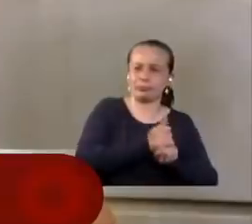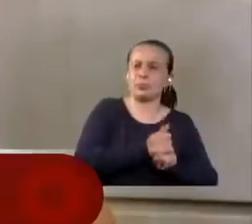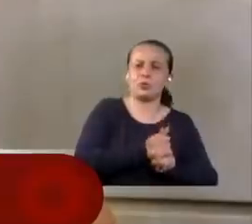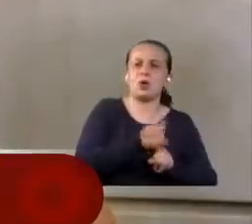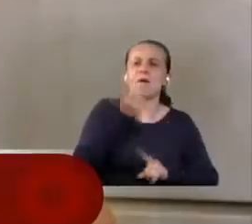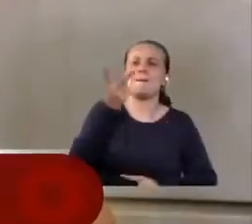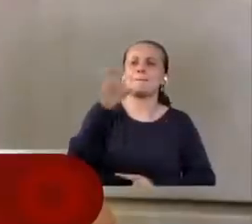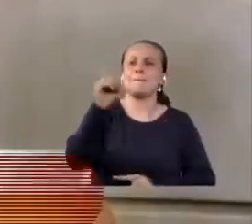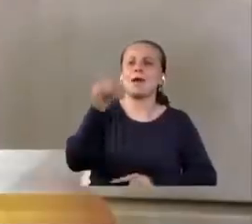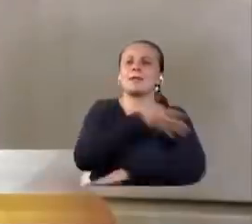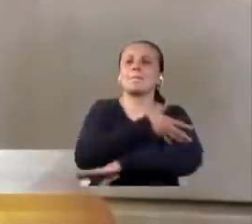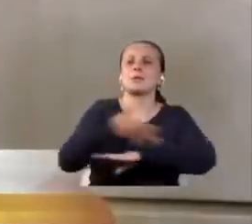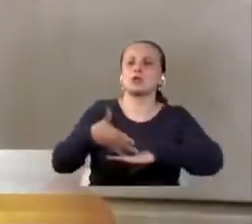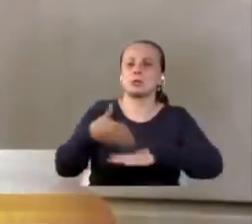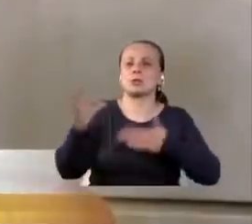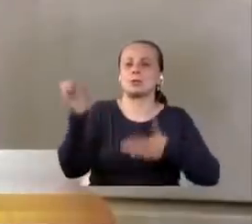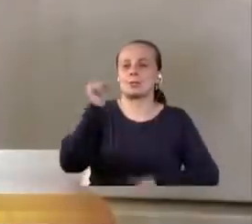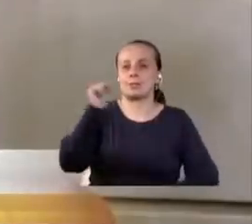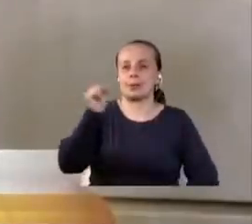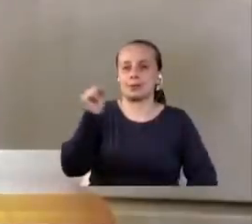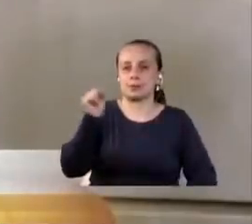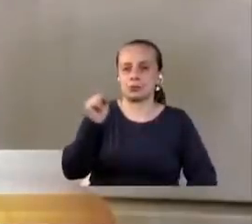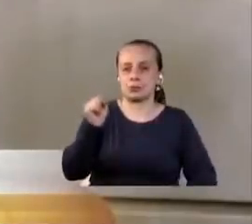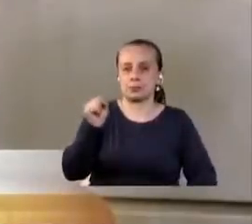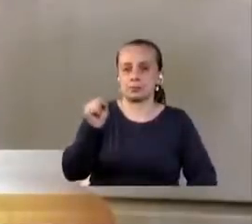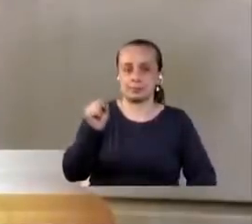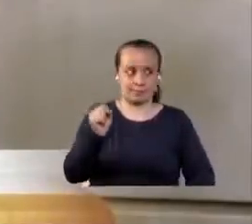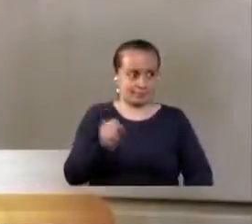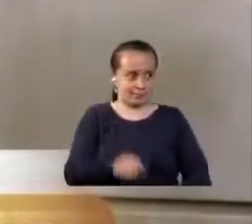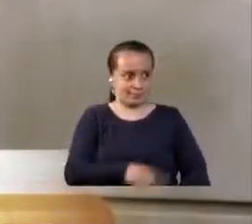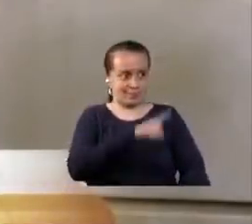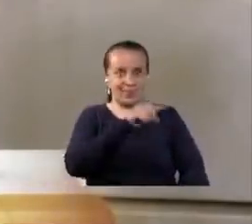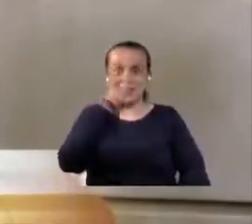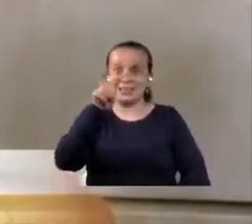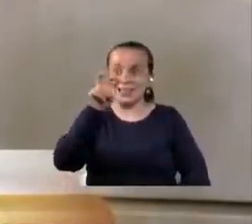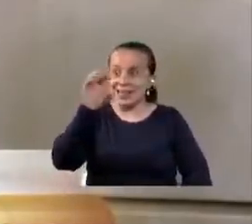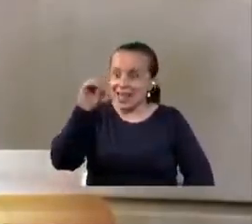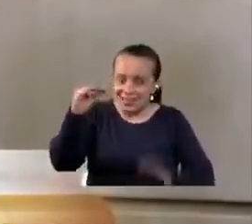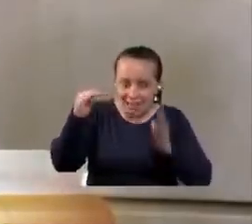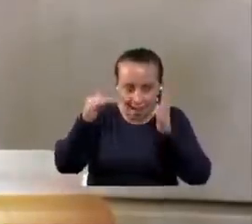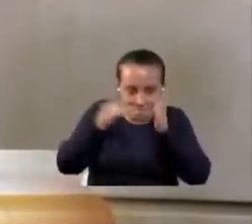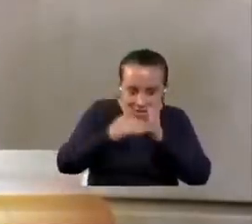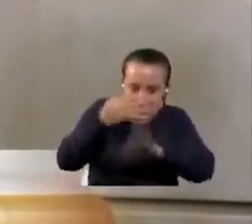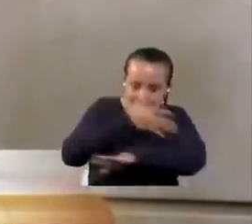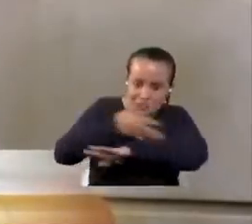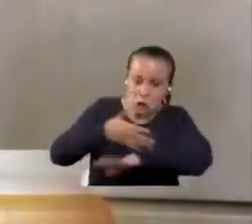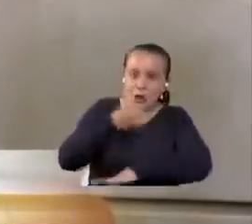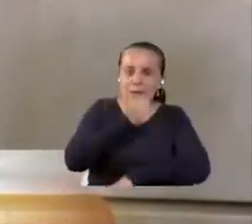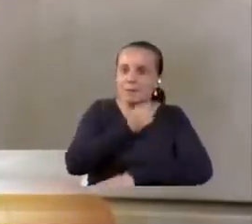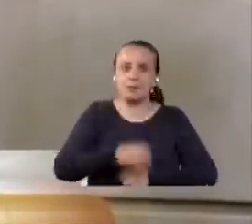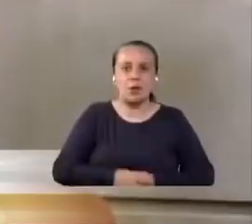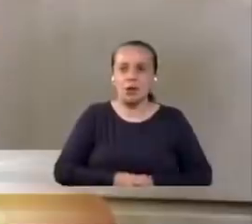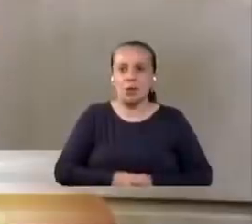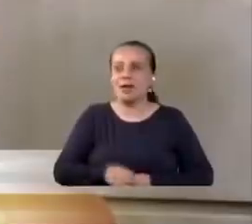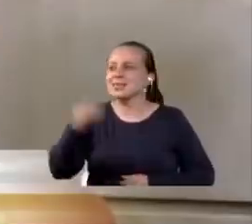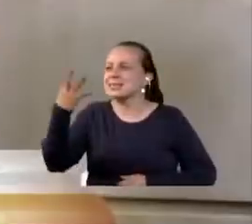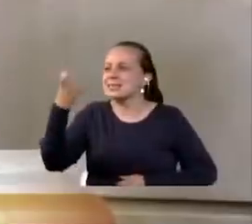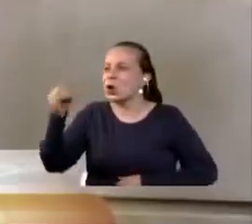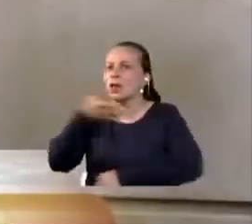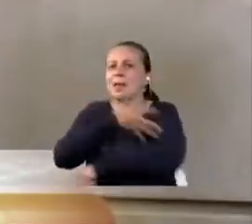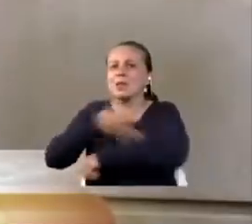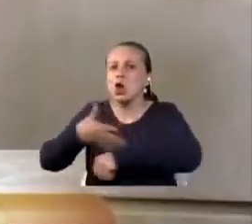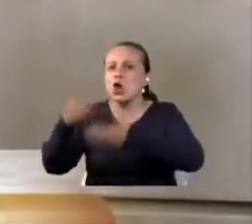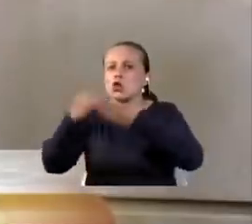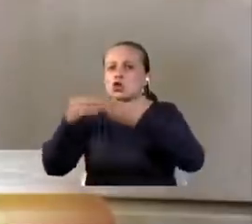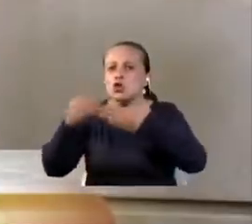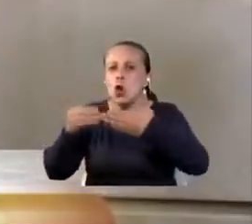20 millones de pesos, no 70 mil millones de pesos, no 50 millones de